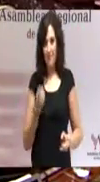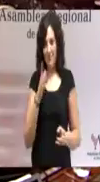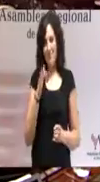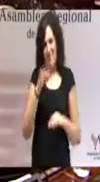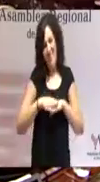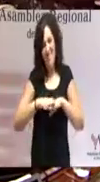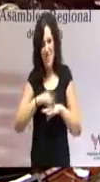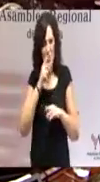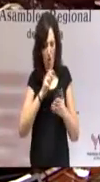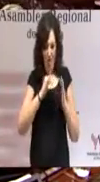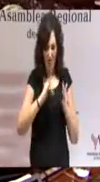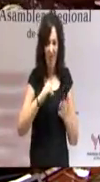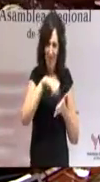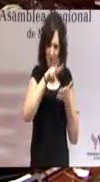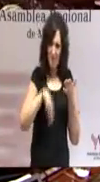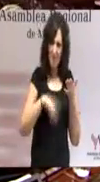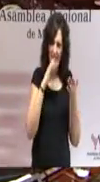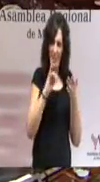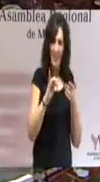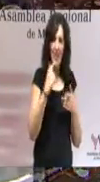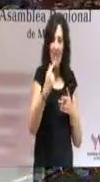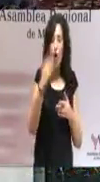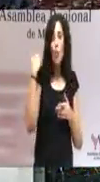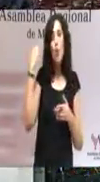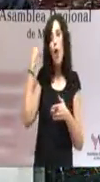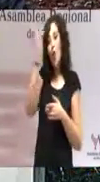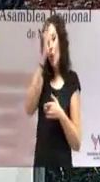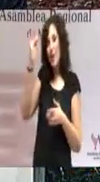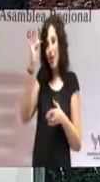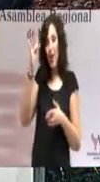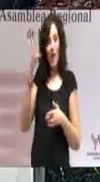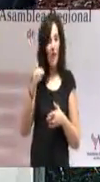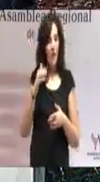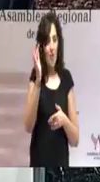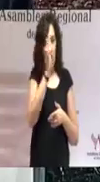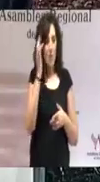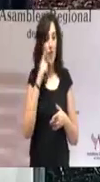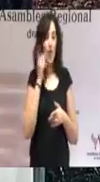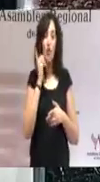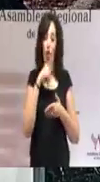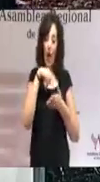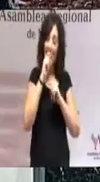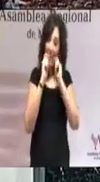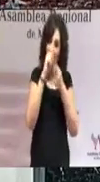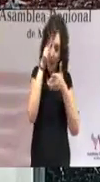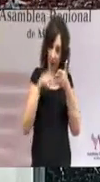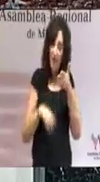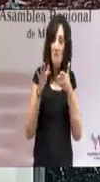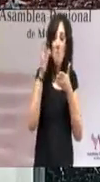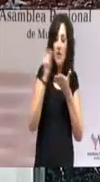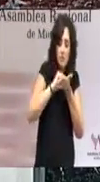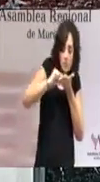que lo tengo por aquí, se lo puedo enseñar. O sea, usted dijo el domingo, y no solamente me leí su entrevista, sino que la